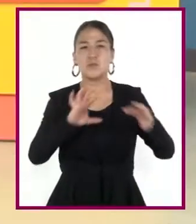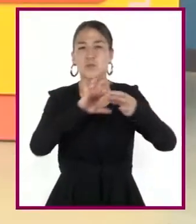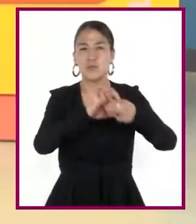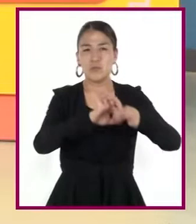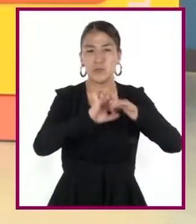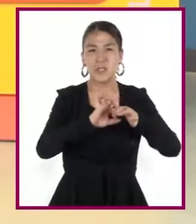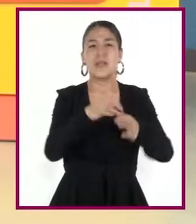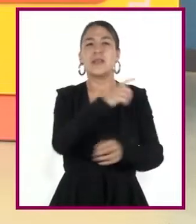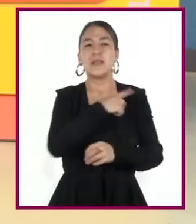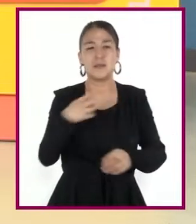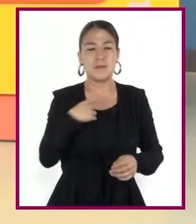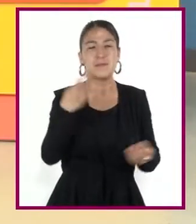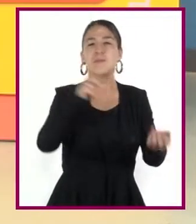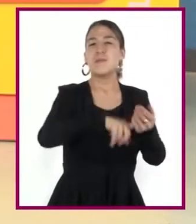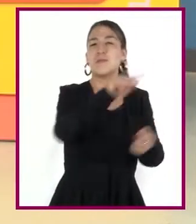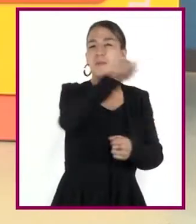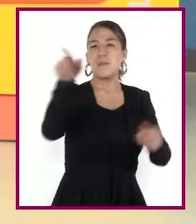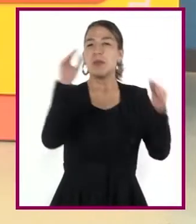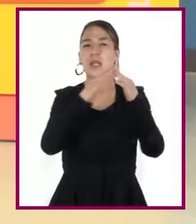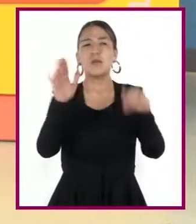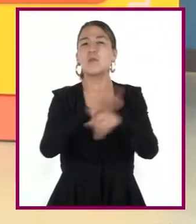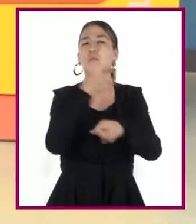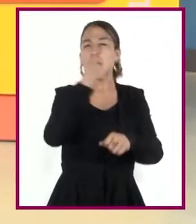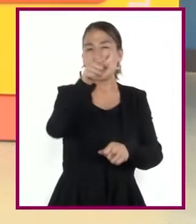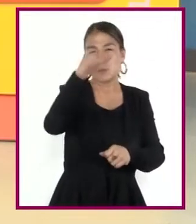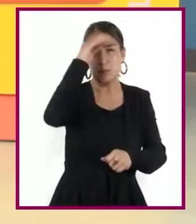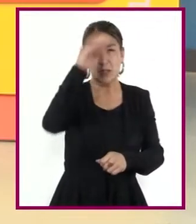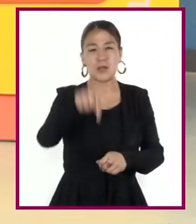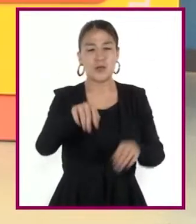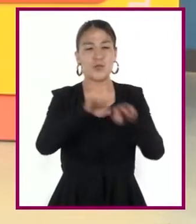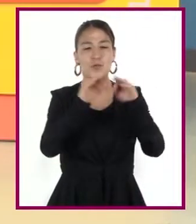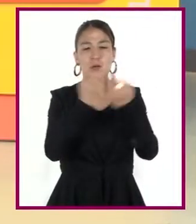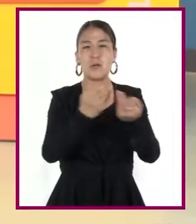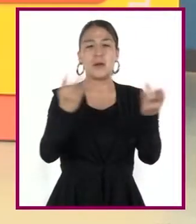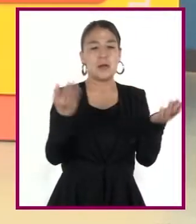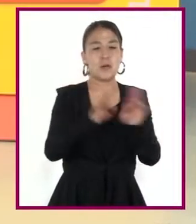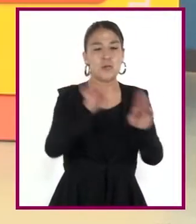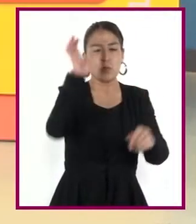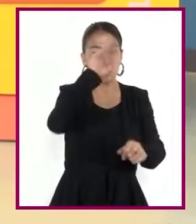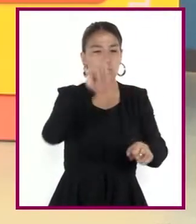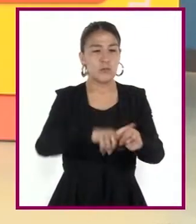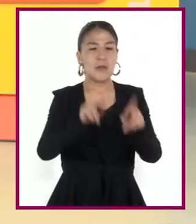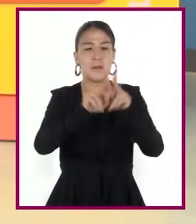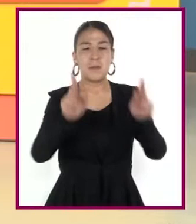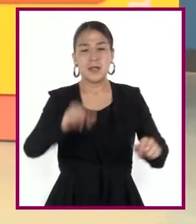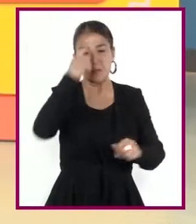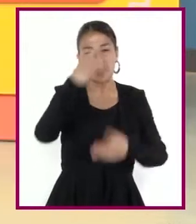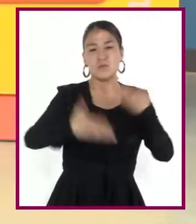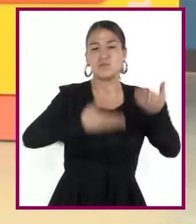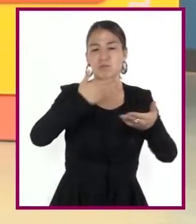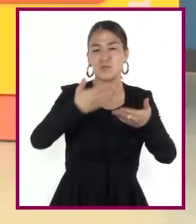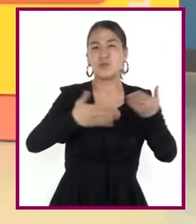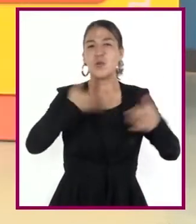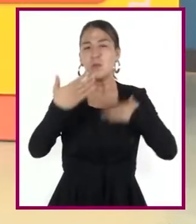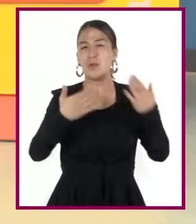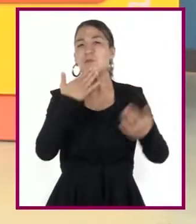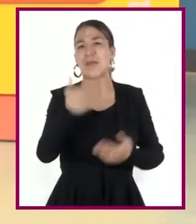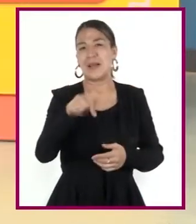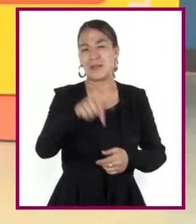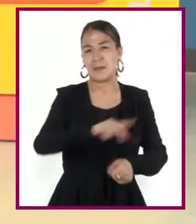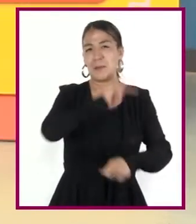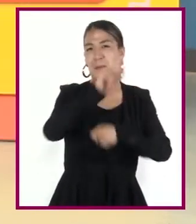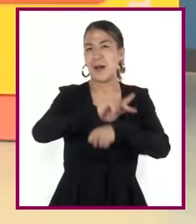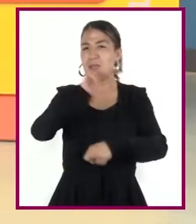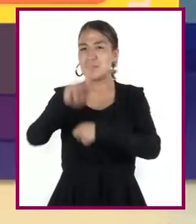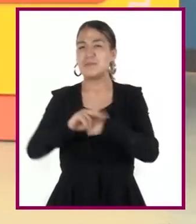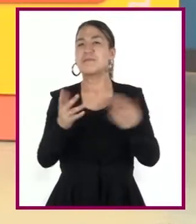qué consideran que la cultura de paz es una forma de convivir entre las naciones? Con respecto a la sesión de hoy,